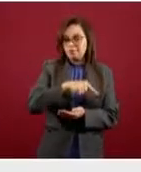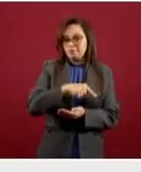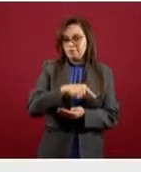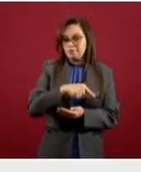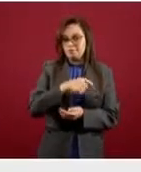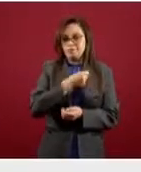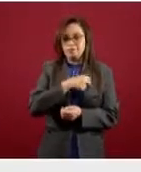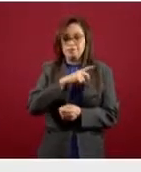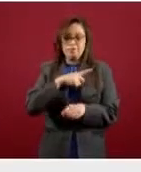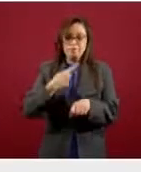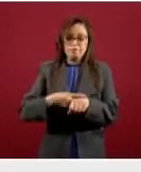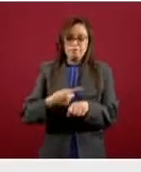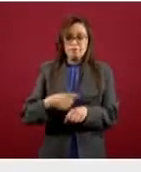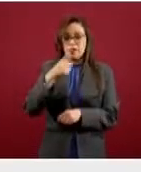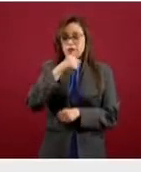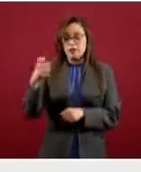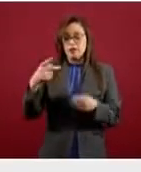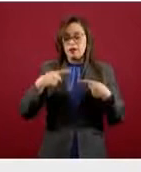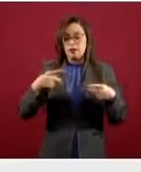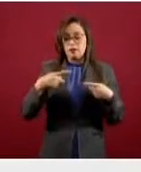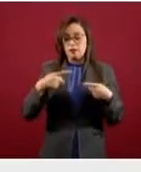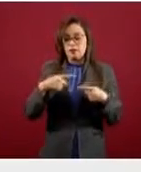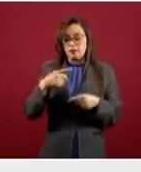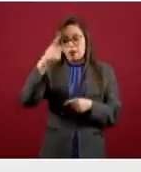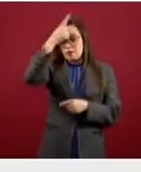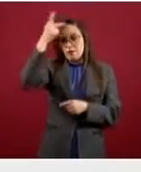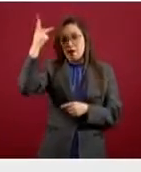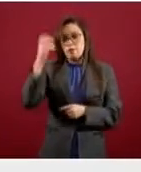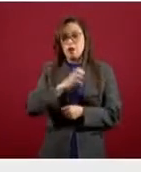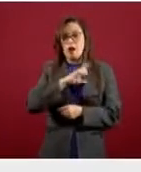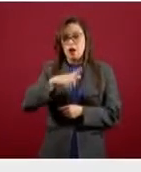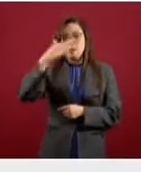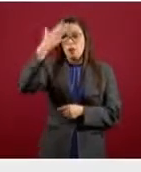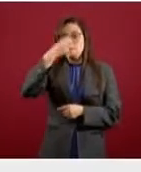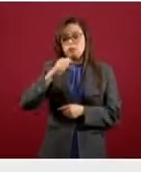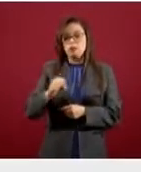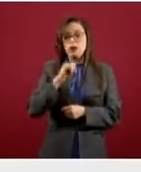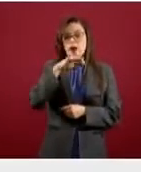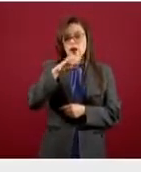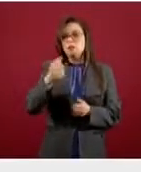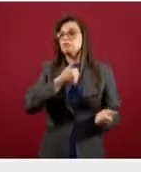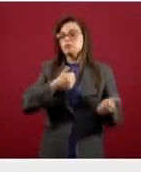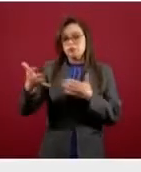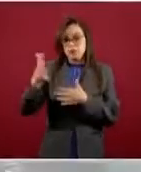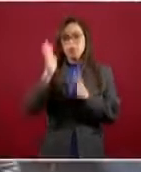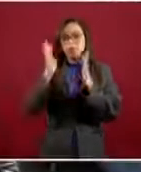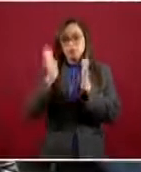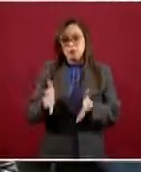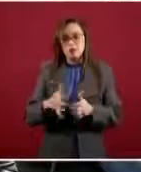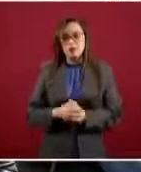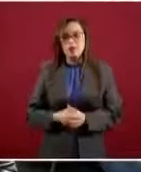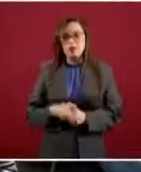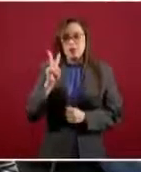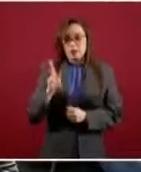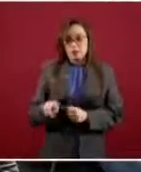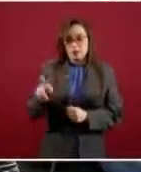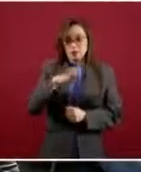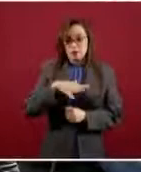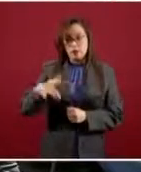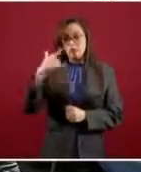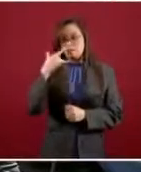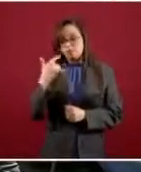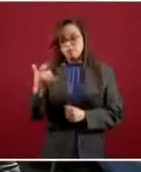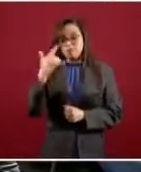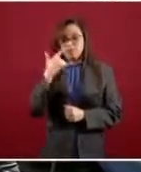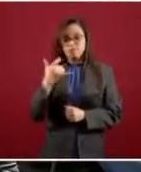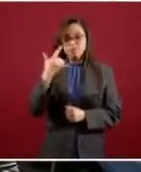cerca de 100 enfermeras especialistas. Y con ello quisiera terminar el mensaje de que el esfuerzo de esta convocatoria es